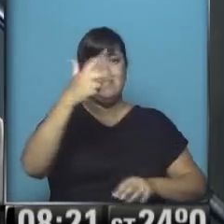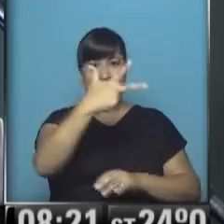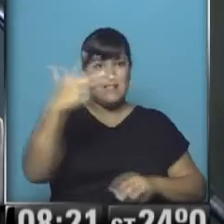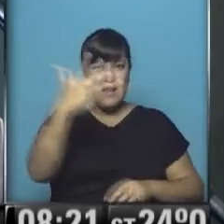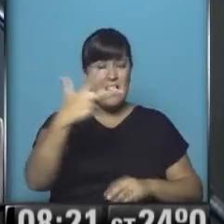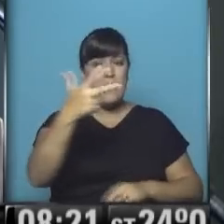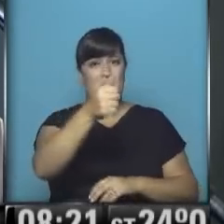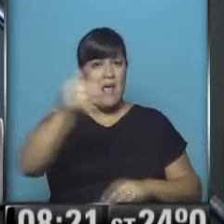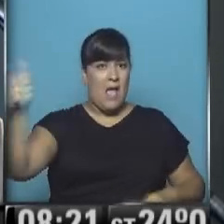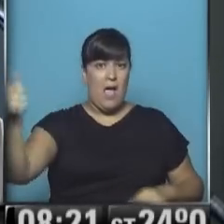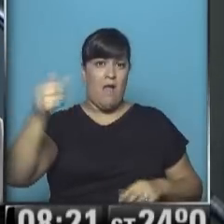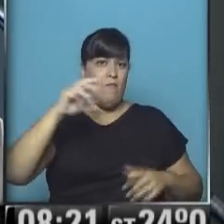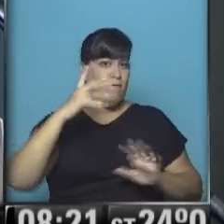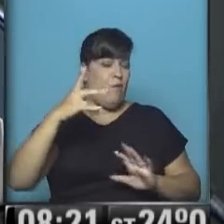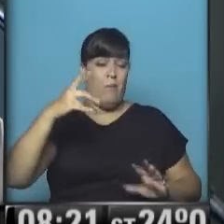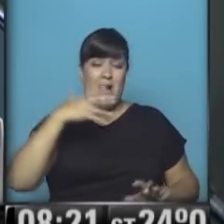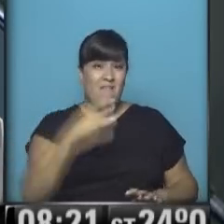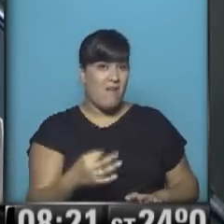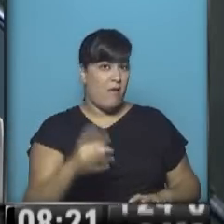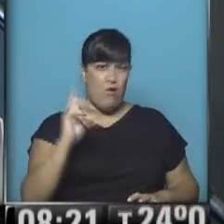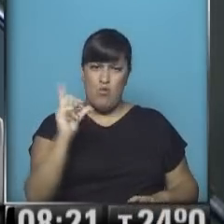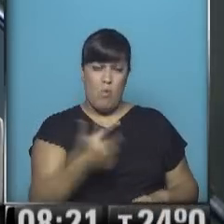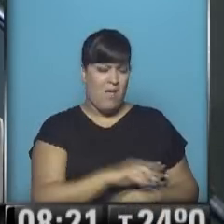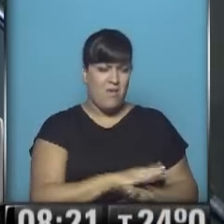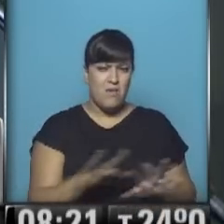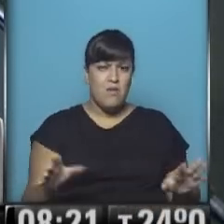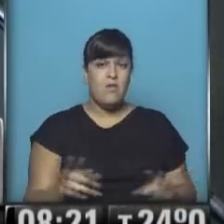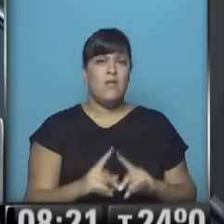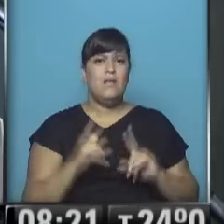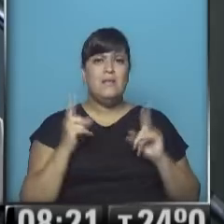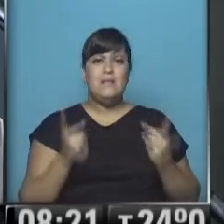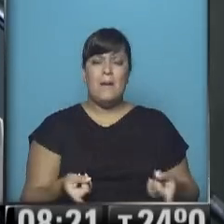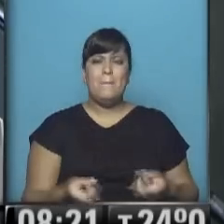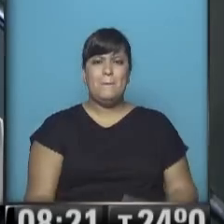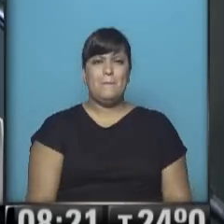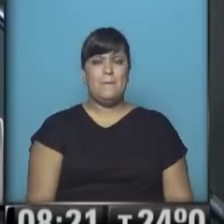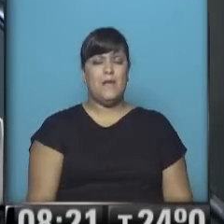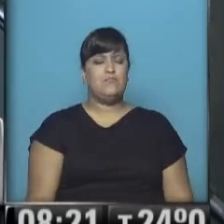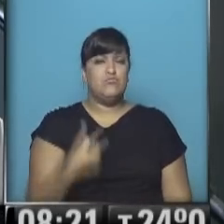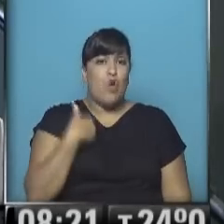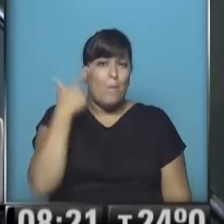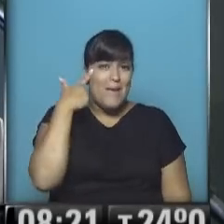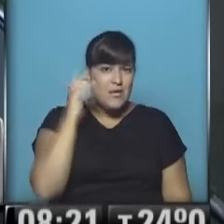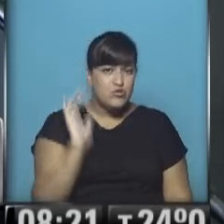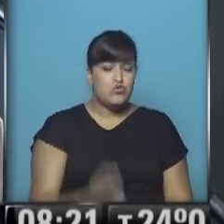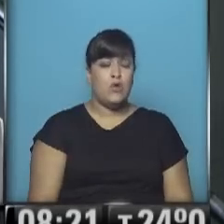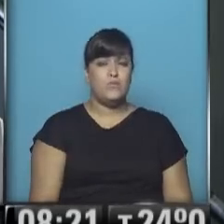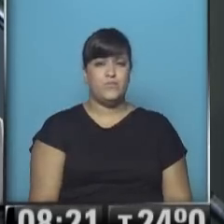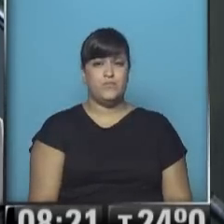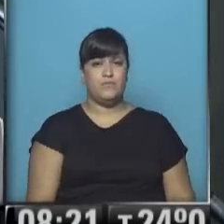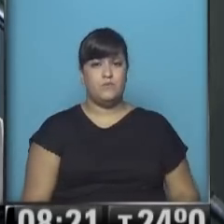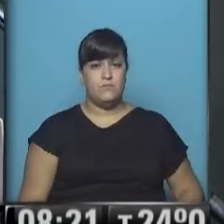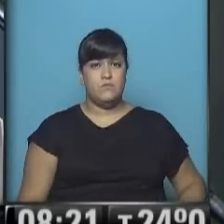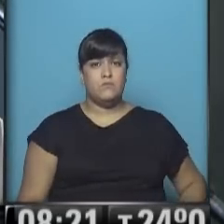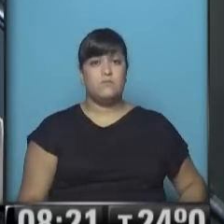la altura intelectual de Patricia Bullrich. Y a su vez también lo que considero es que